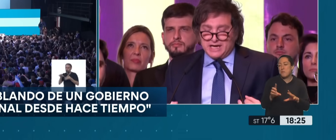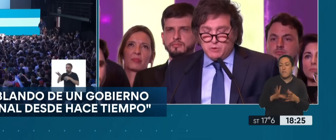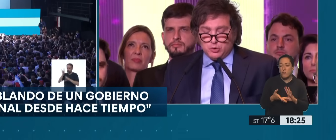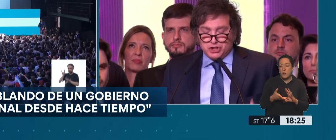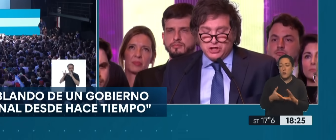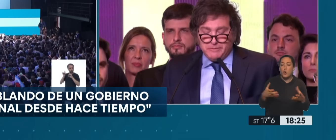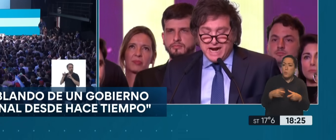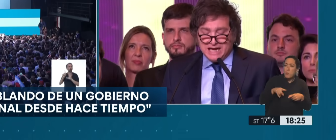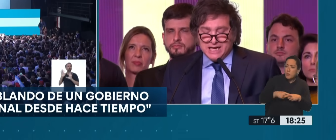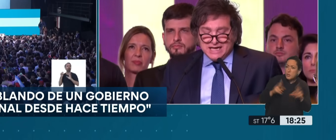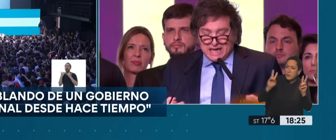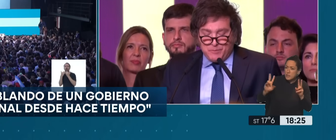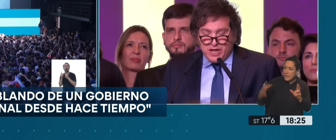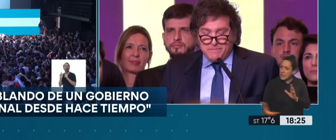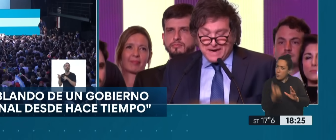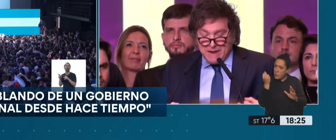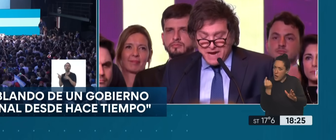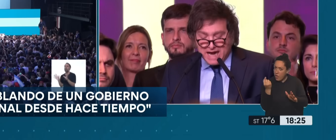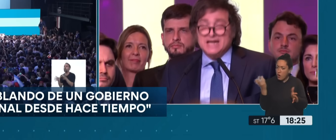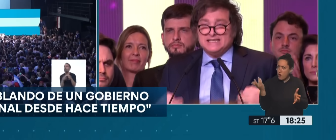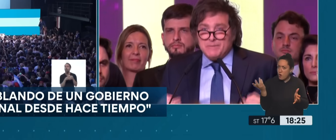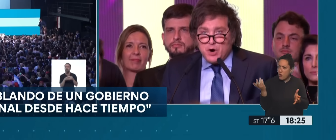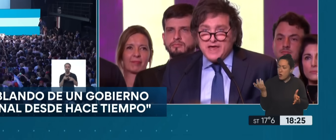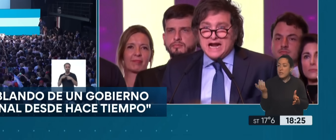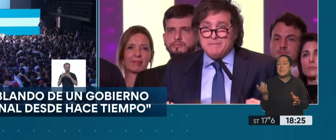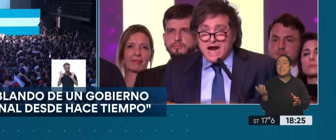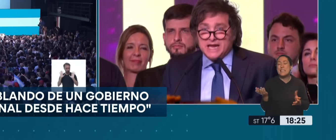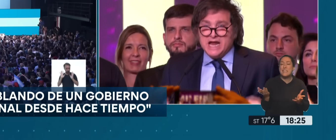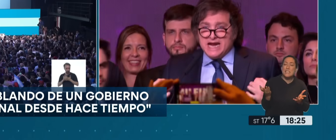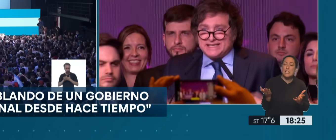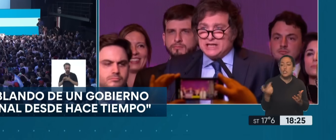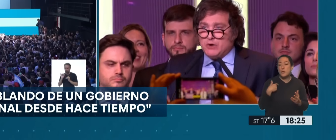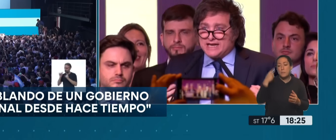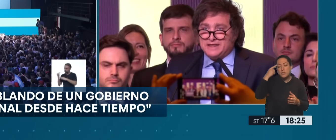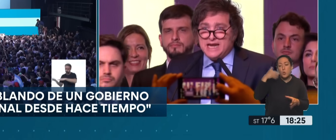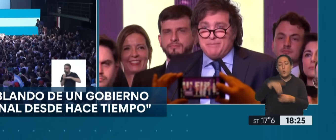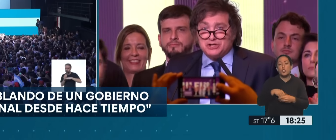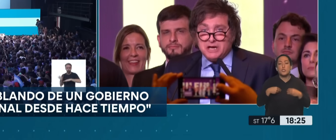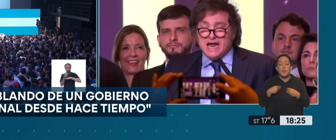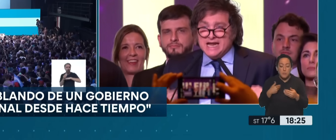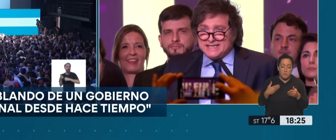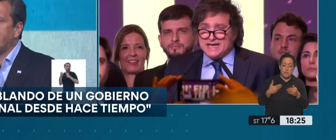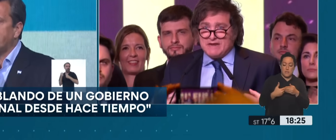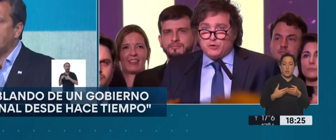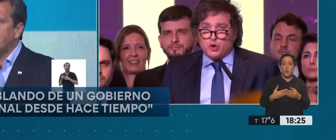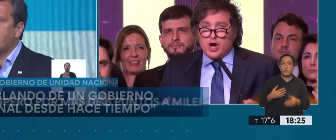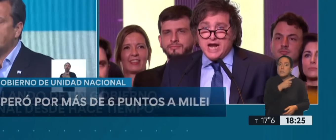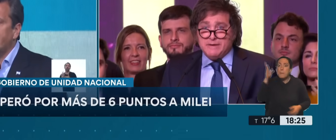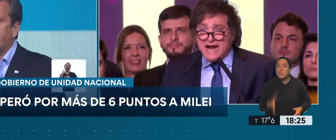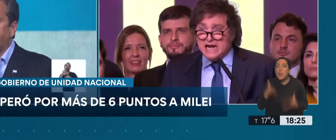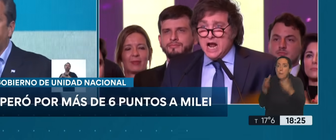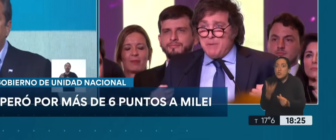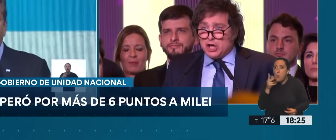peronista que recupera? De origen peronista, a ver, ¿no? es un voto de sensibilidad, yo te diría de cercanía, no de camiseta, no de, o